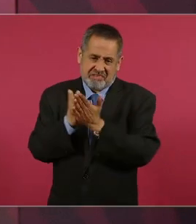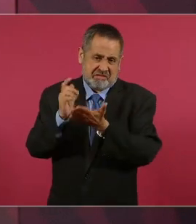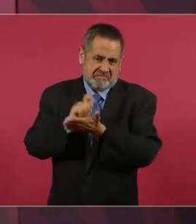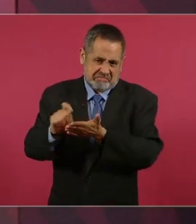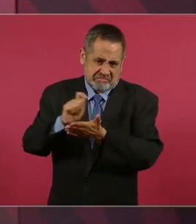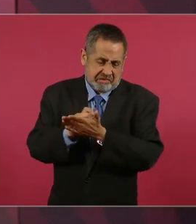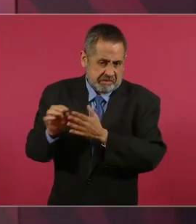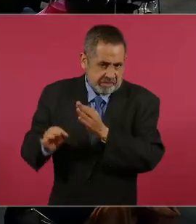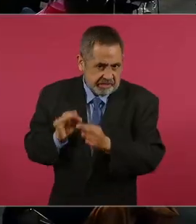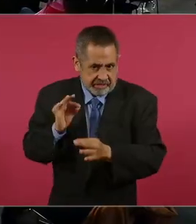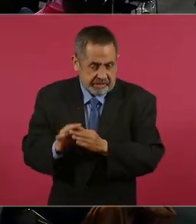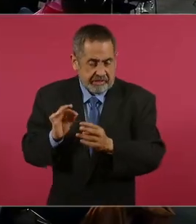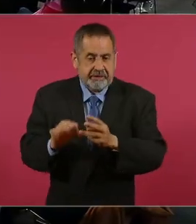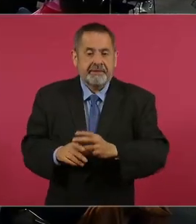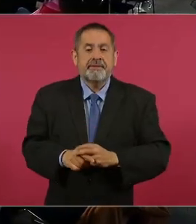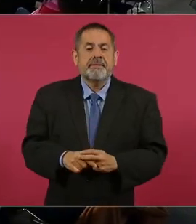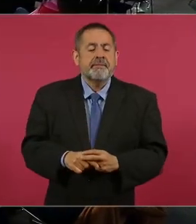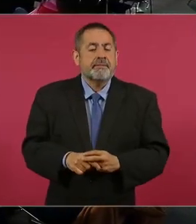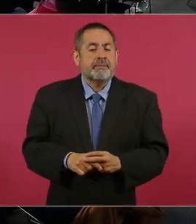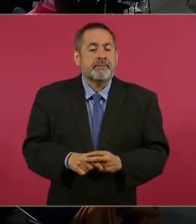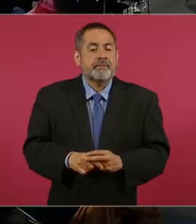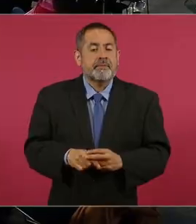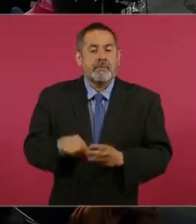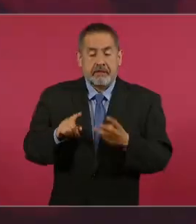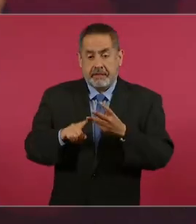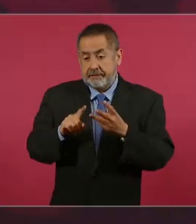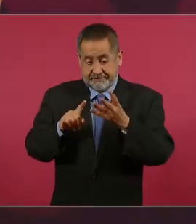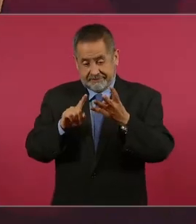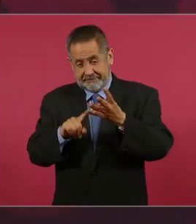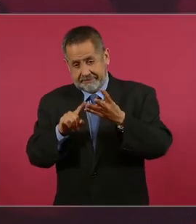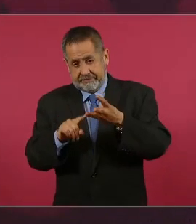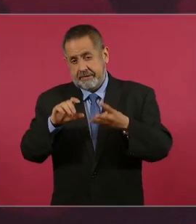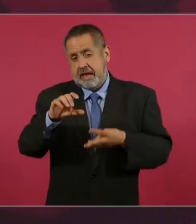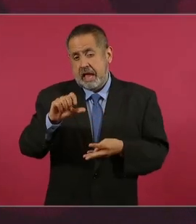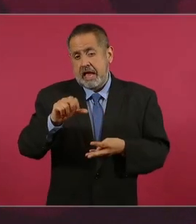Ahora, después de Carlos Pellicer,